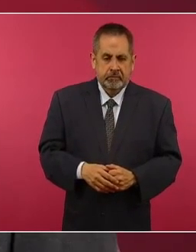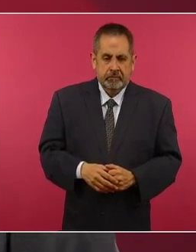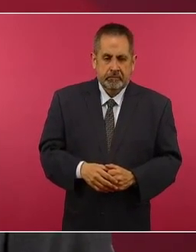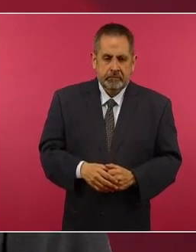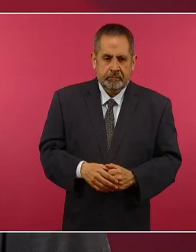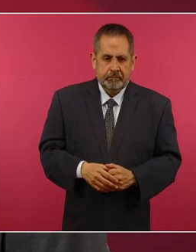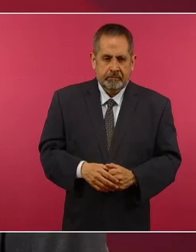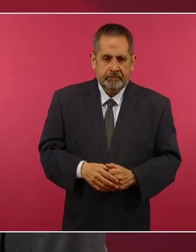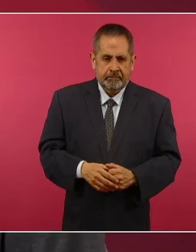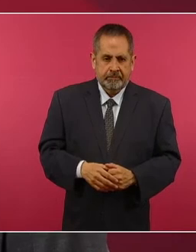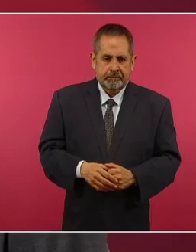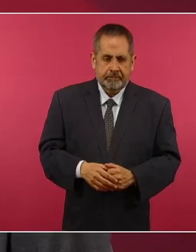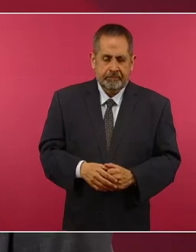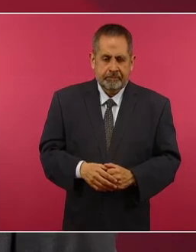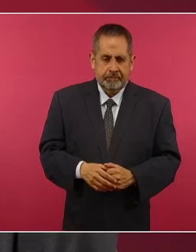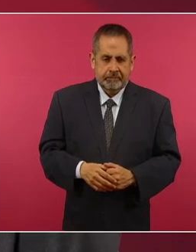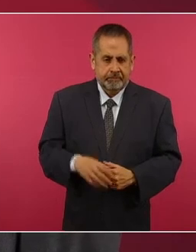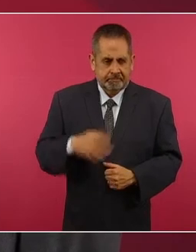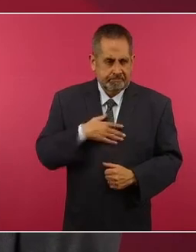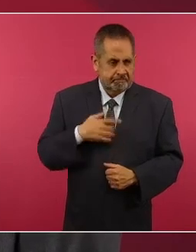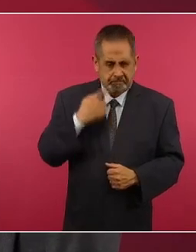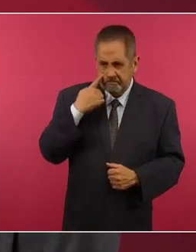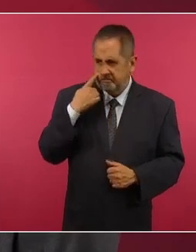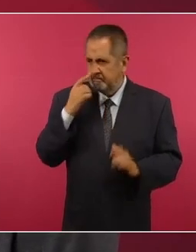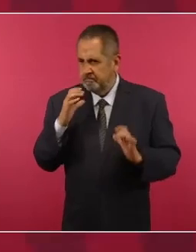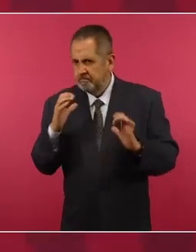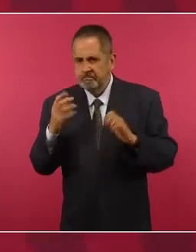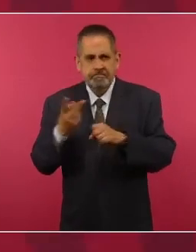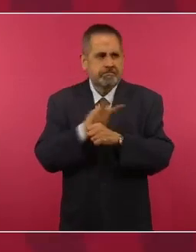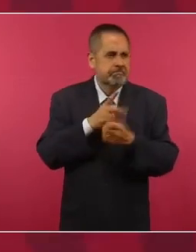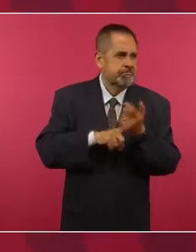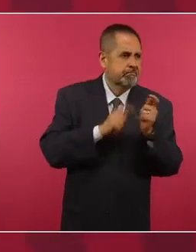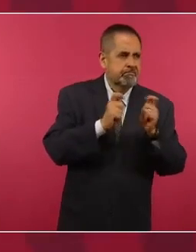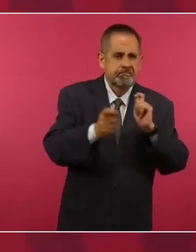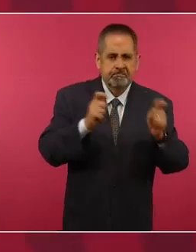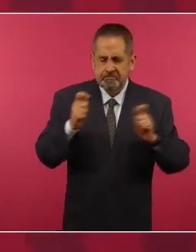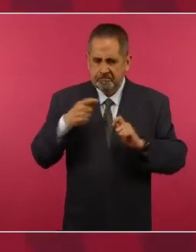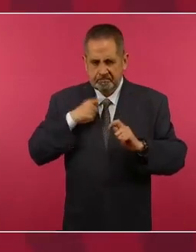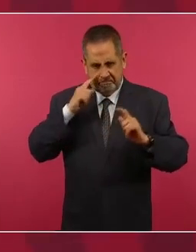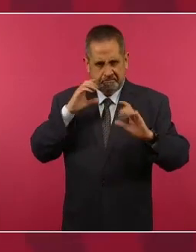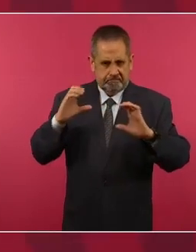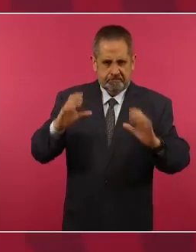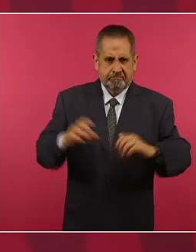Y estoy atento a todo lo que está sucediendo.